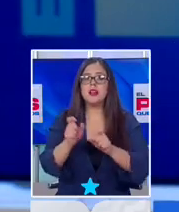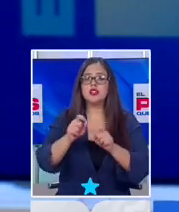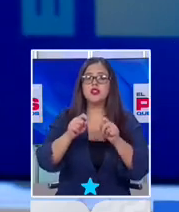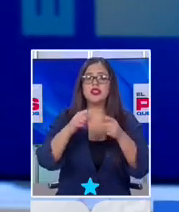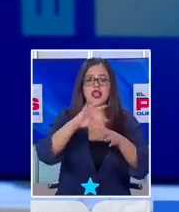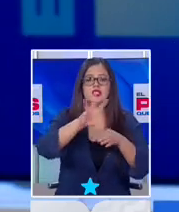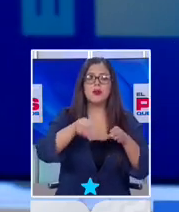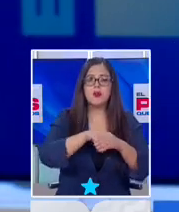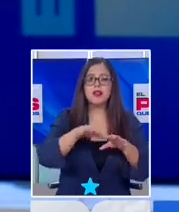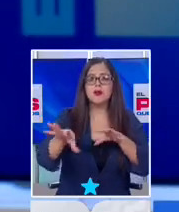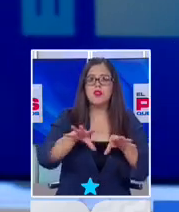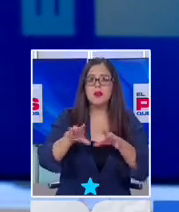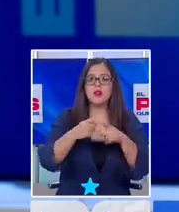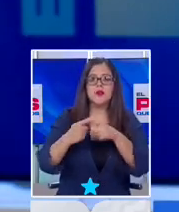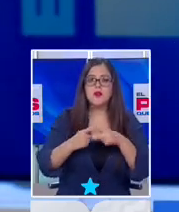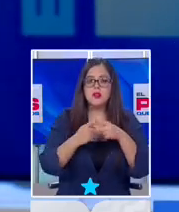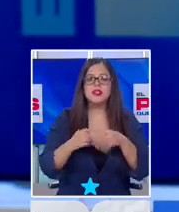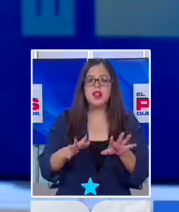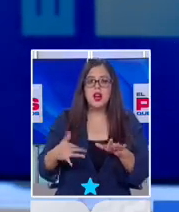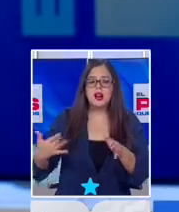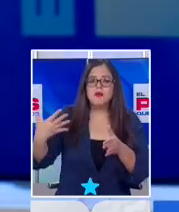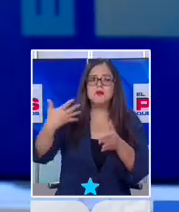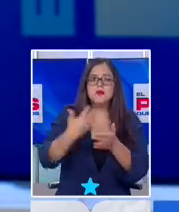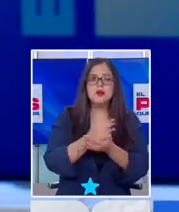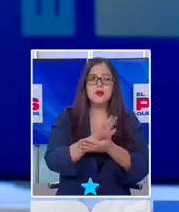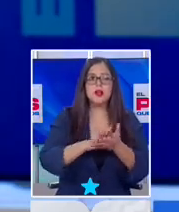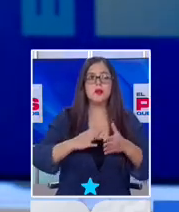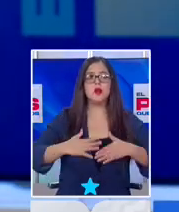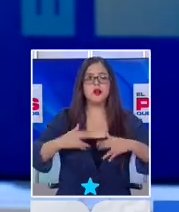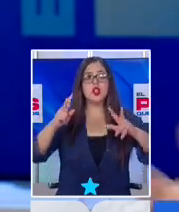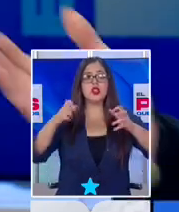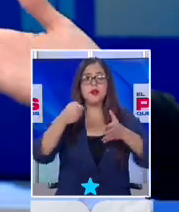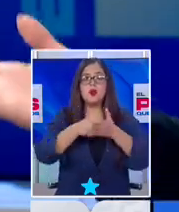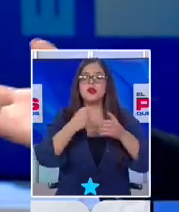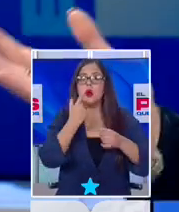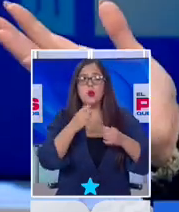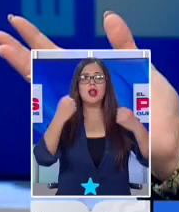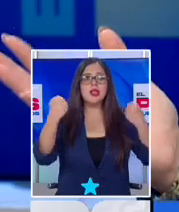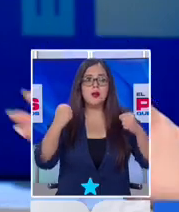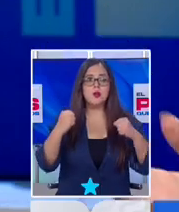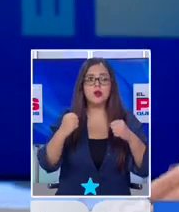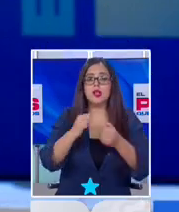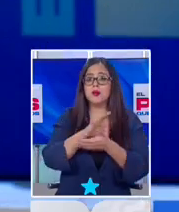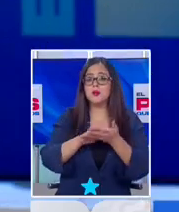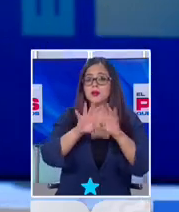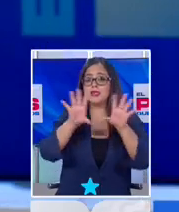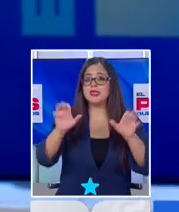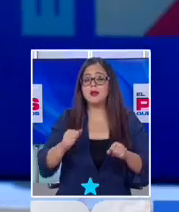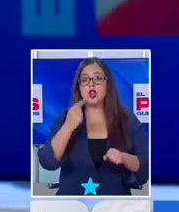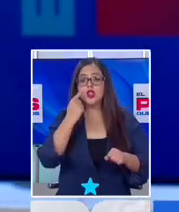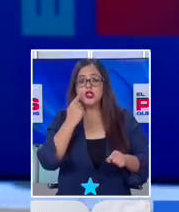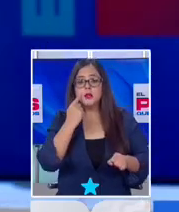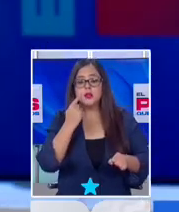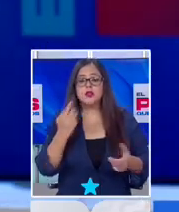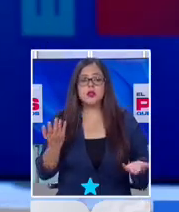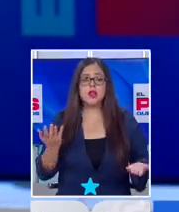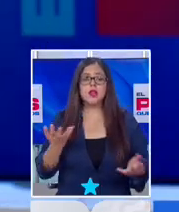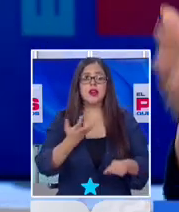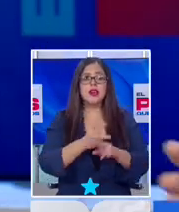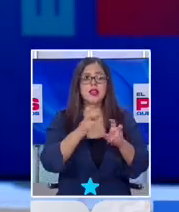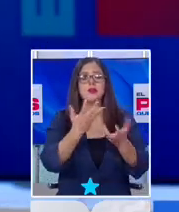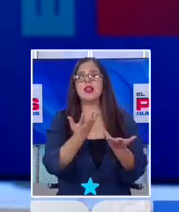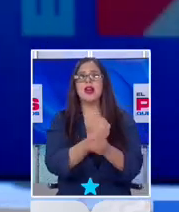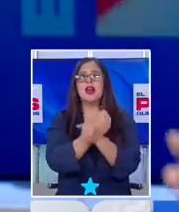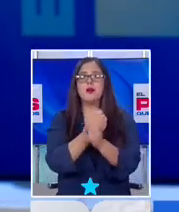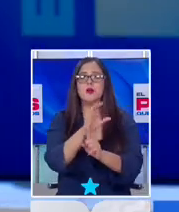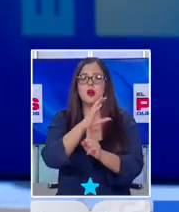movimientos sociales que tenemos banderas de lucha muy establecida en mi caso el deporte y ahí el sistema el sistema de conocimiento siento que existe este amor por la